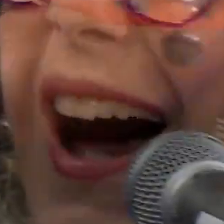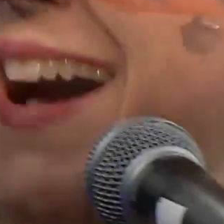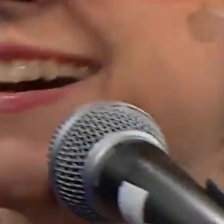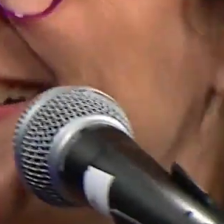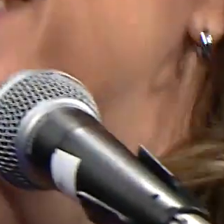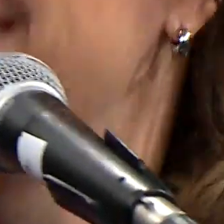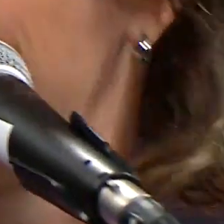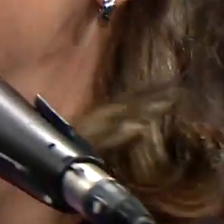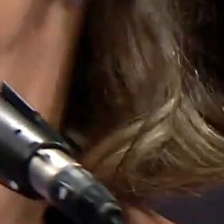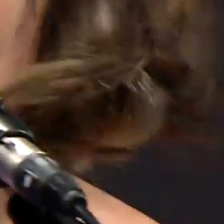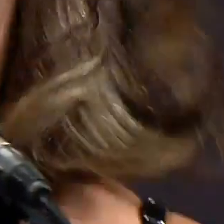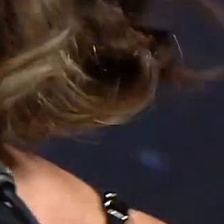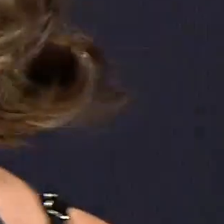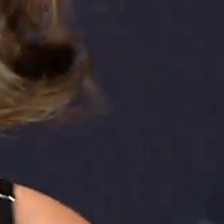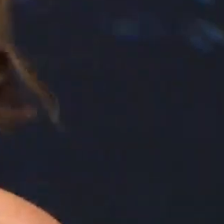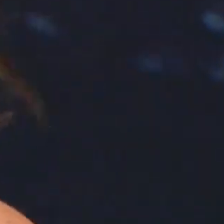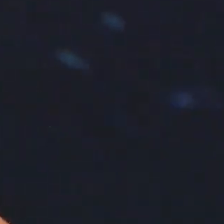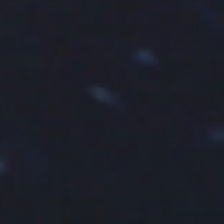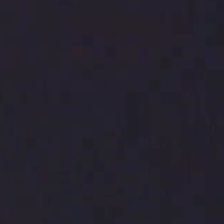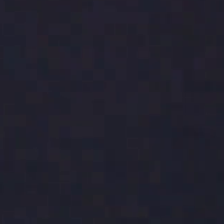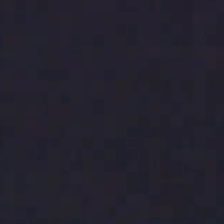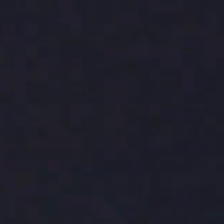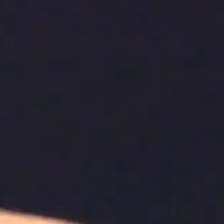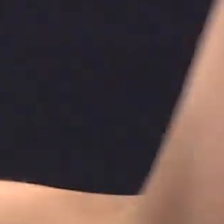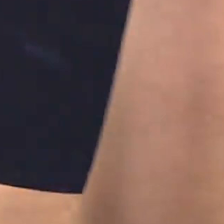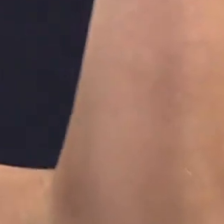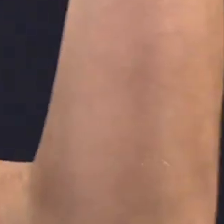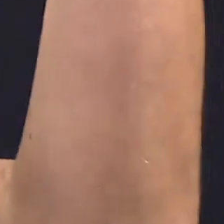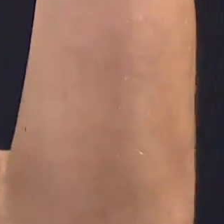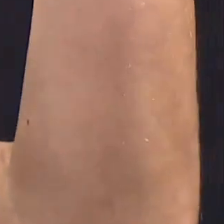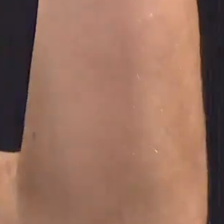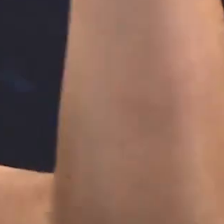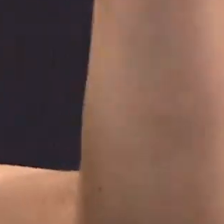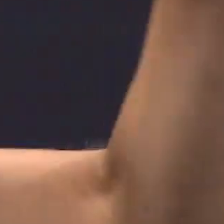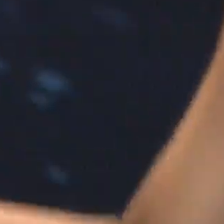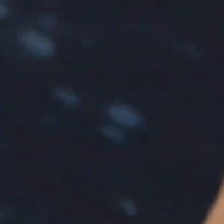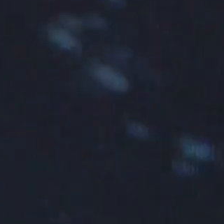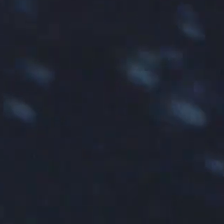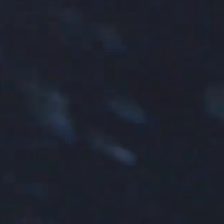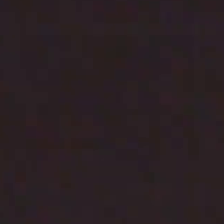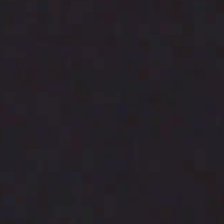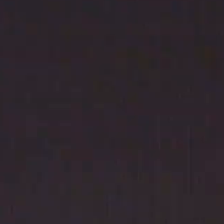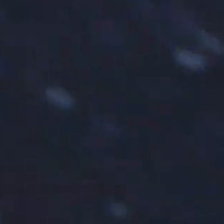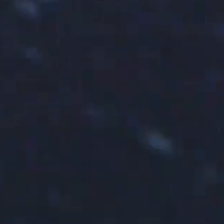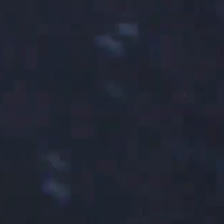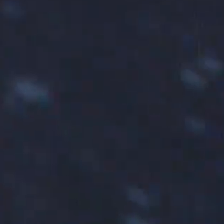arriba. Y lo pongo en dimensión